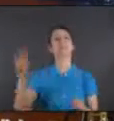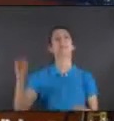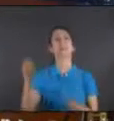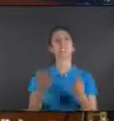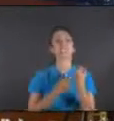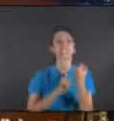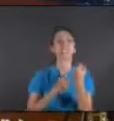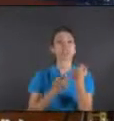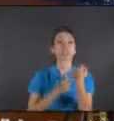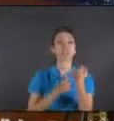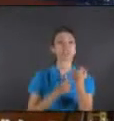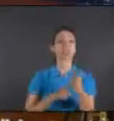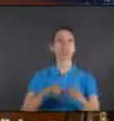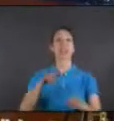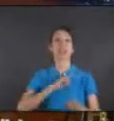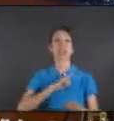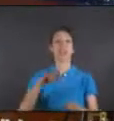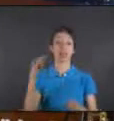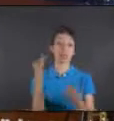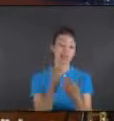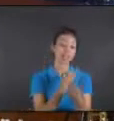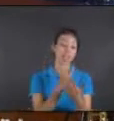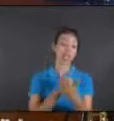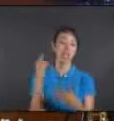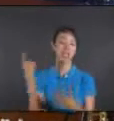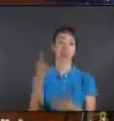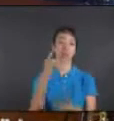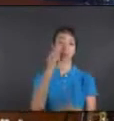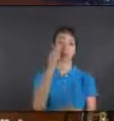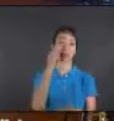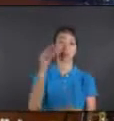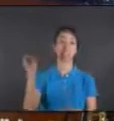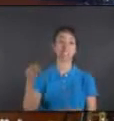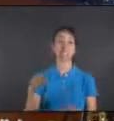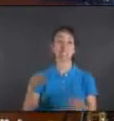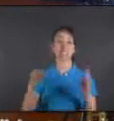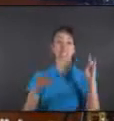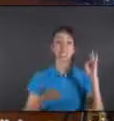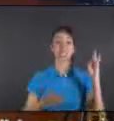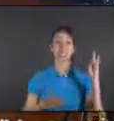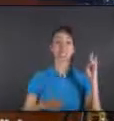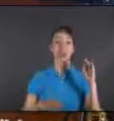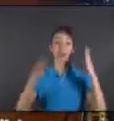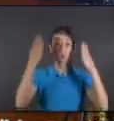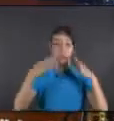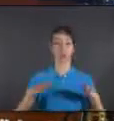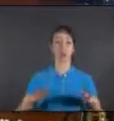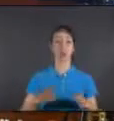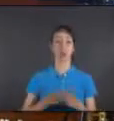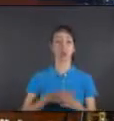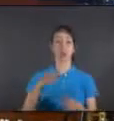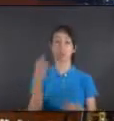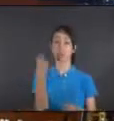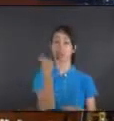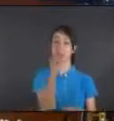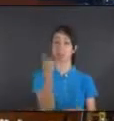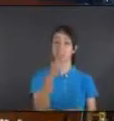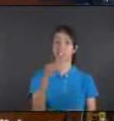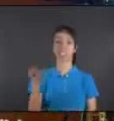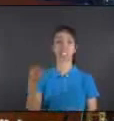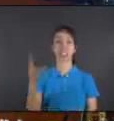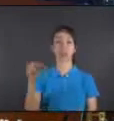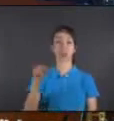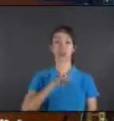asunto. ¿Qué asunto? El asunto era investigar a todos los hombres que se habían casado con